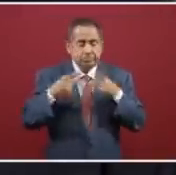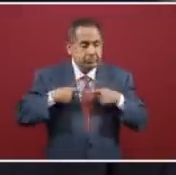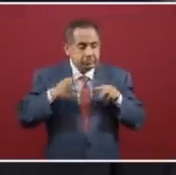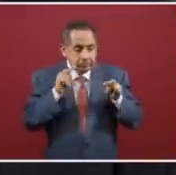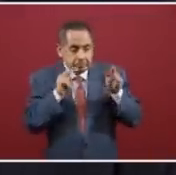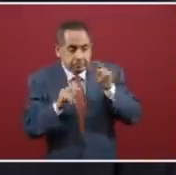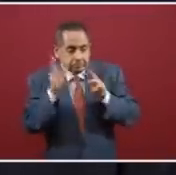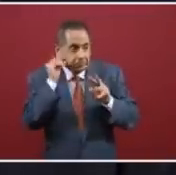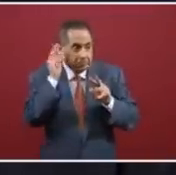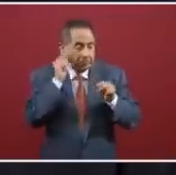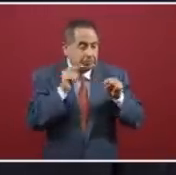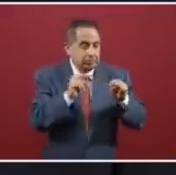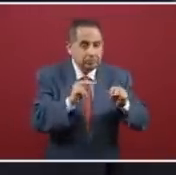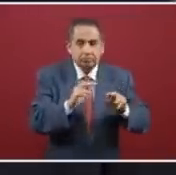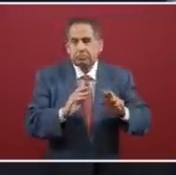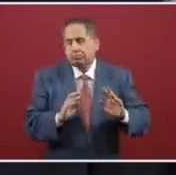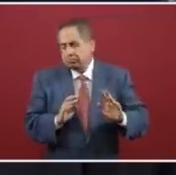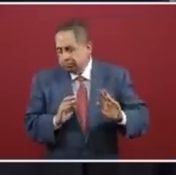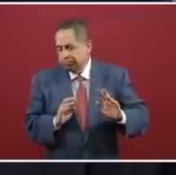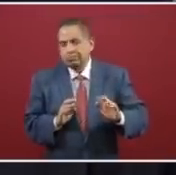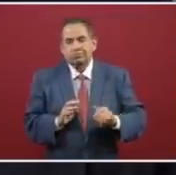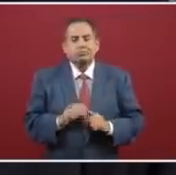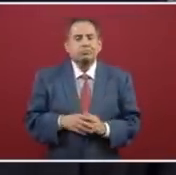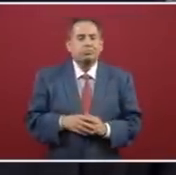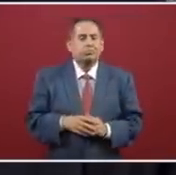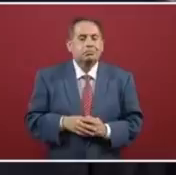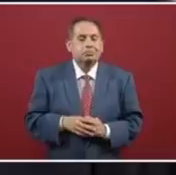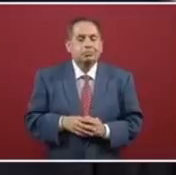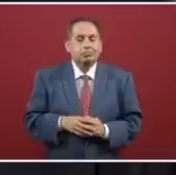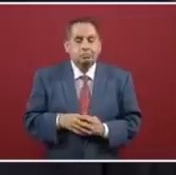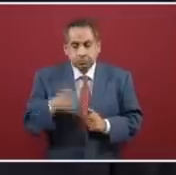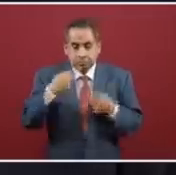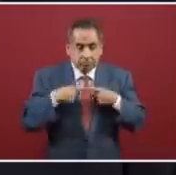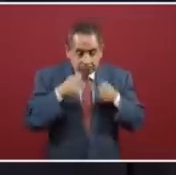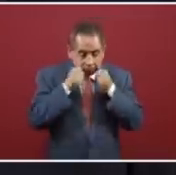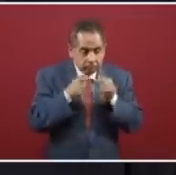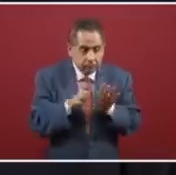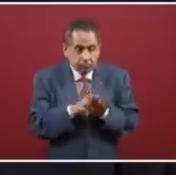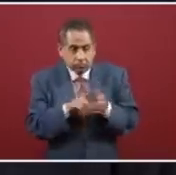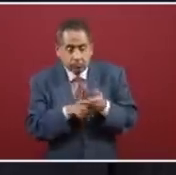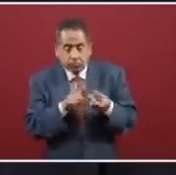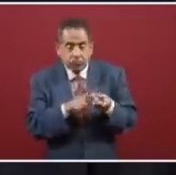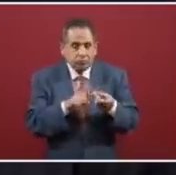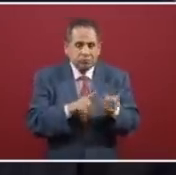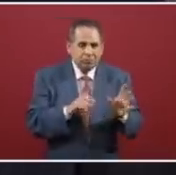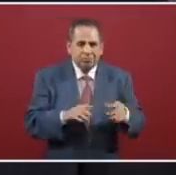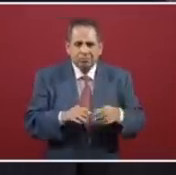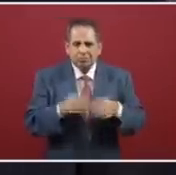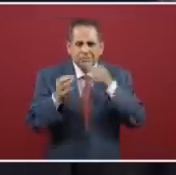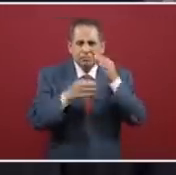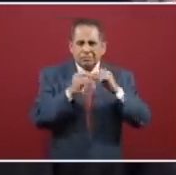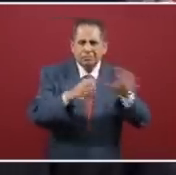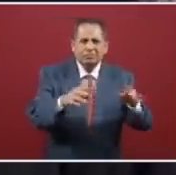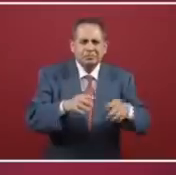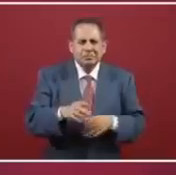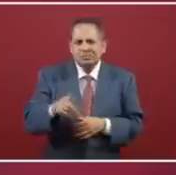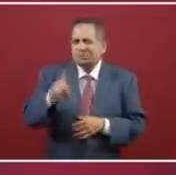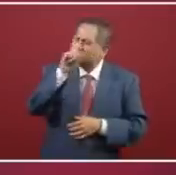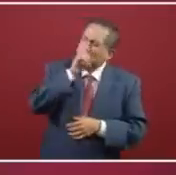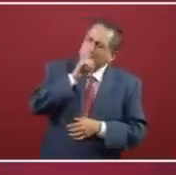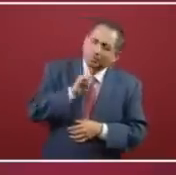no este y atentos dio a conocer y resulta que era una